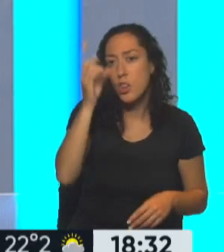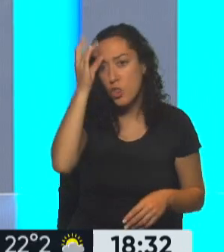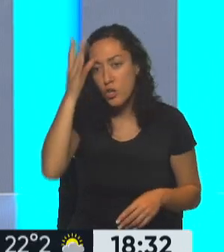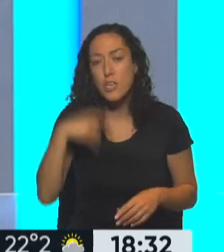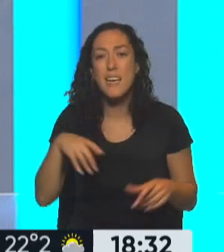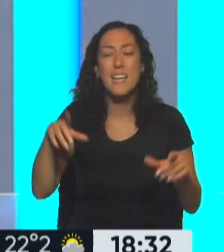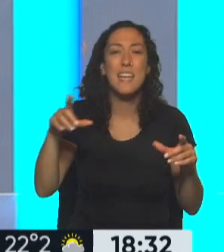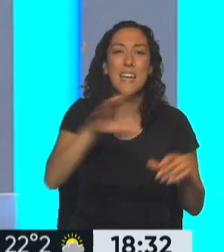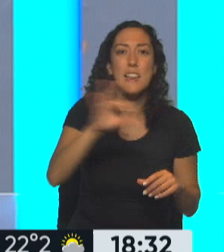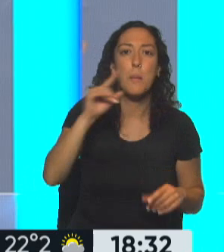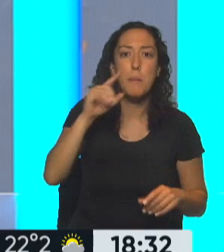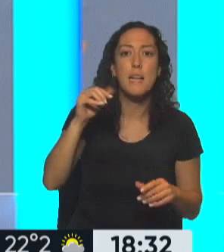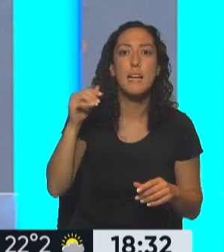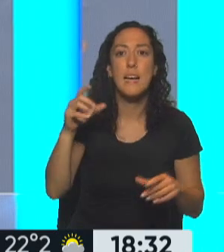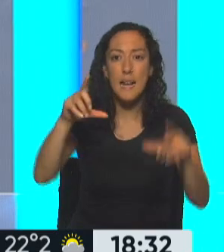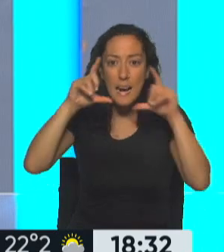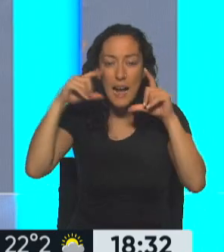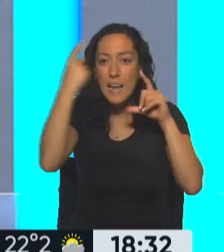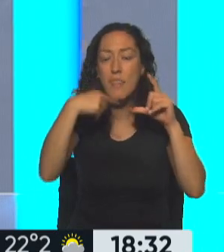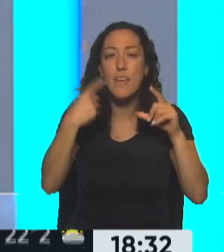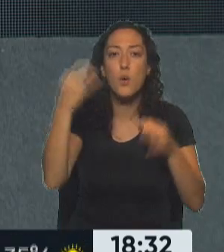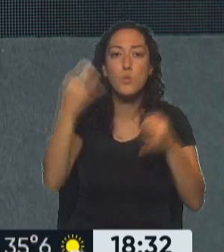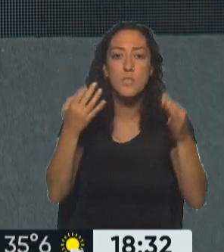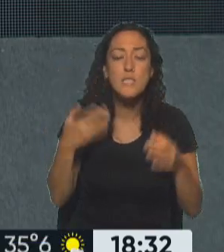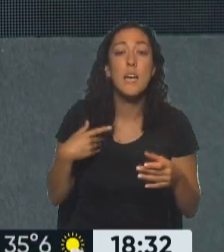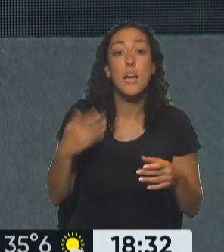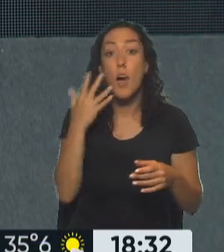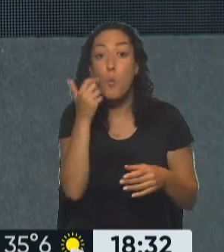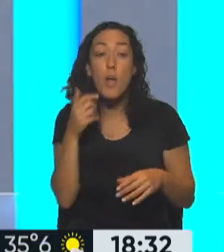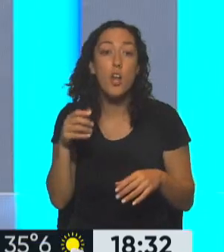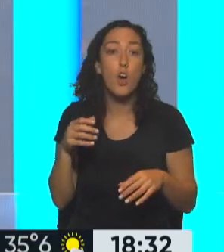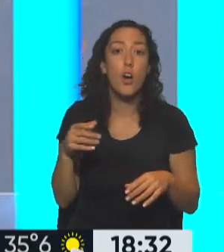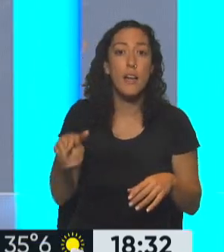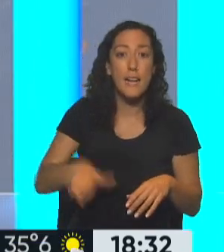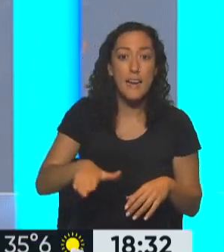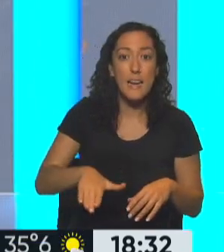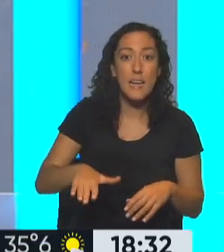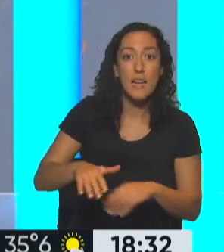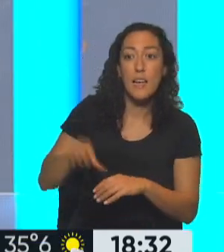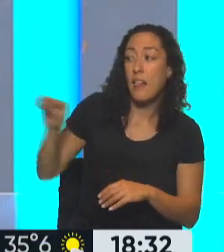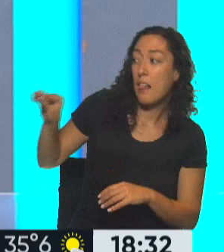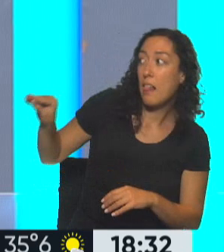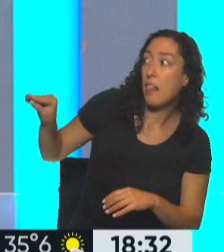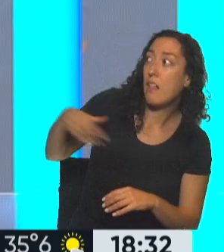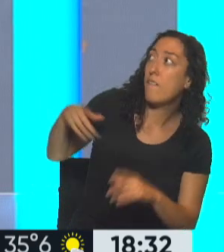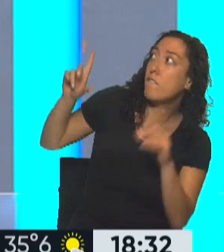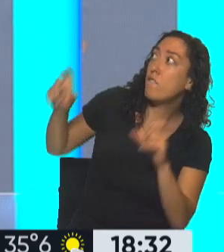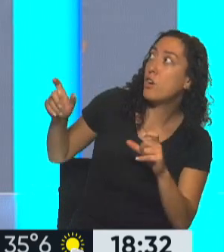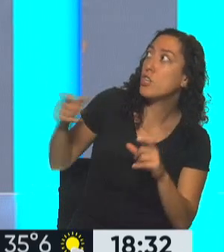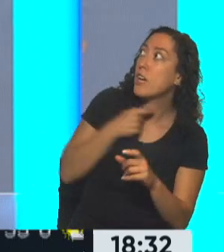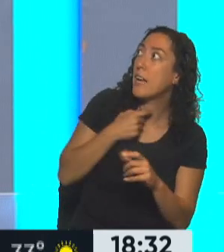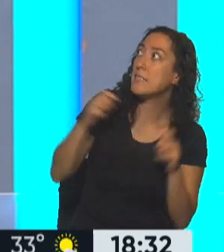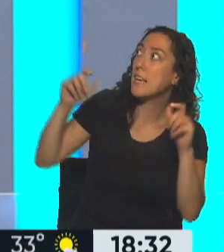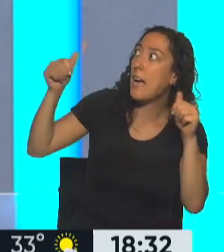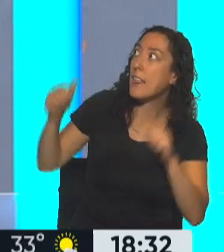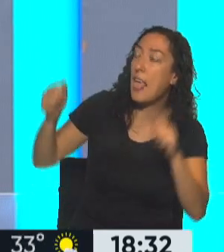caras por justicia y él salía con su abuelo con una cámara El digital y chiquitito, agarraba a la gente de costado y la gente miraba para abajo y le decía, mirá ¿no vos, querés sacarte una foto con este